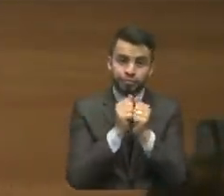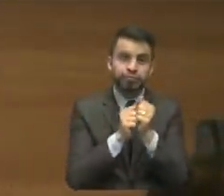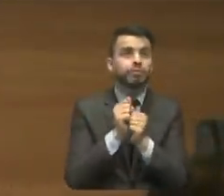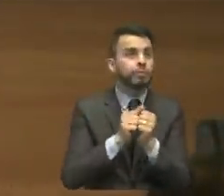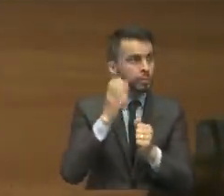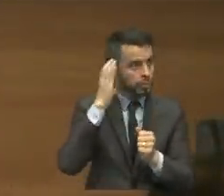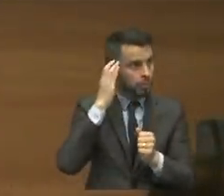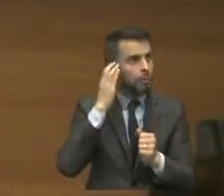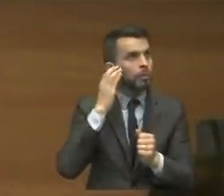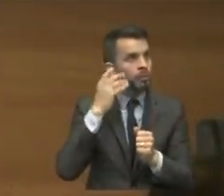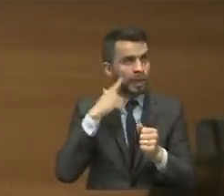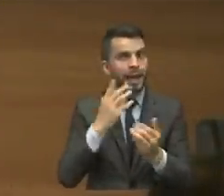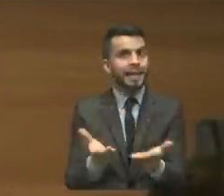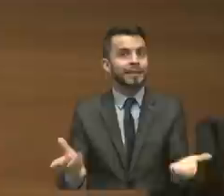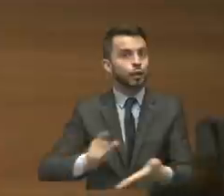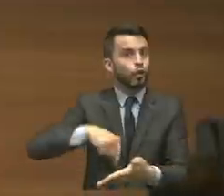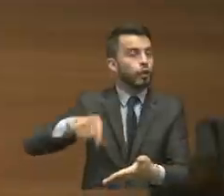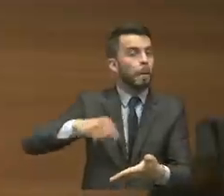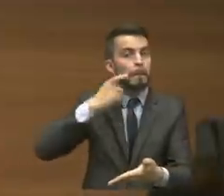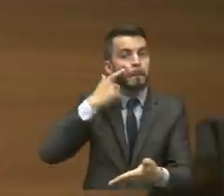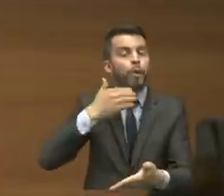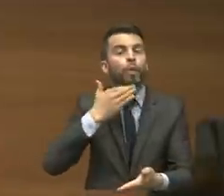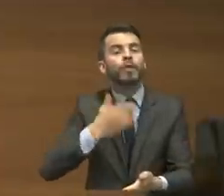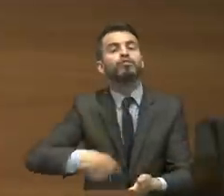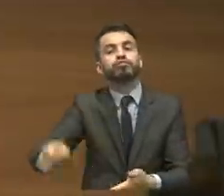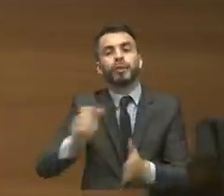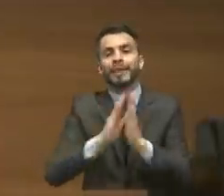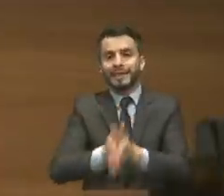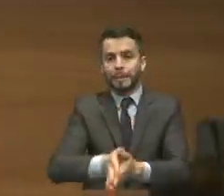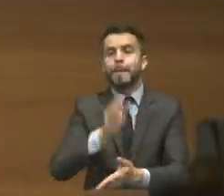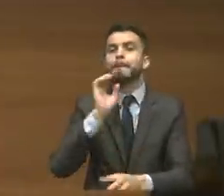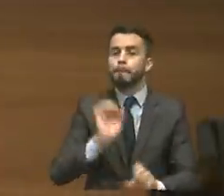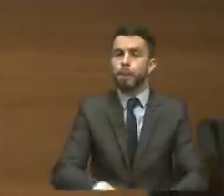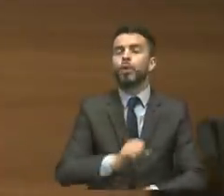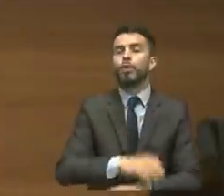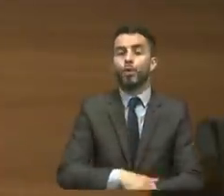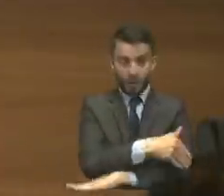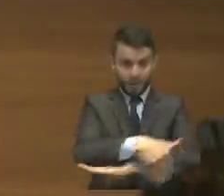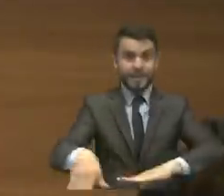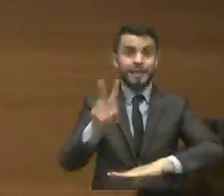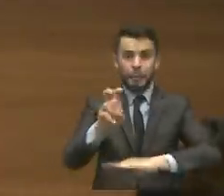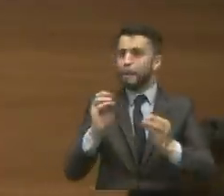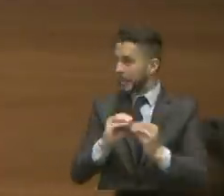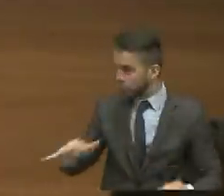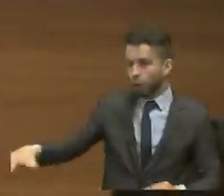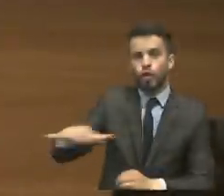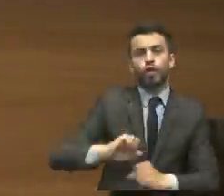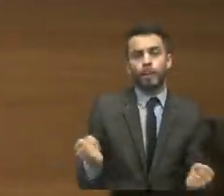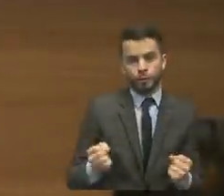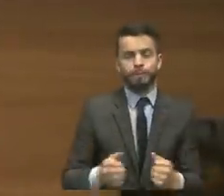este año, de manera que eso ya se está haciendo, insisto, no solo para este corredor, sino para todo el corredor.